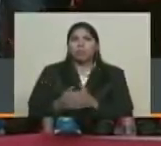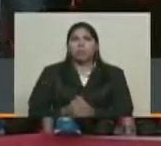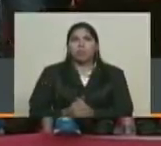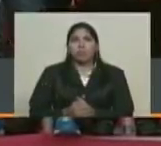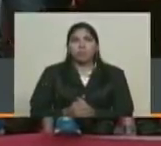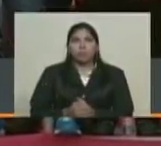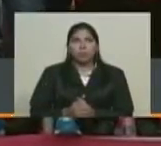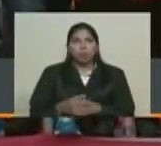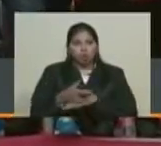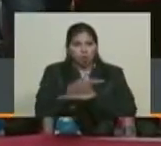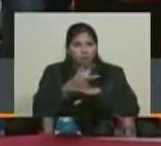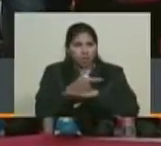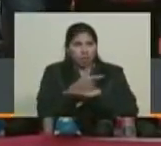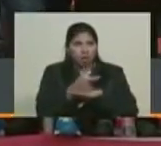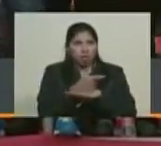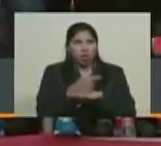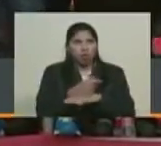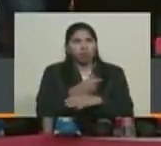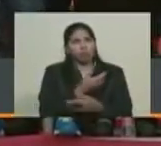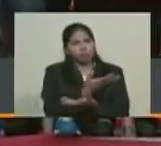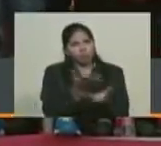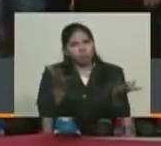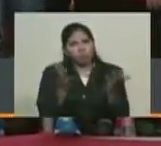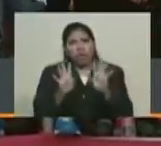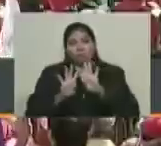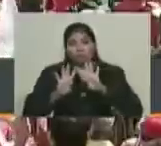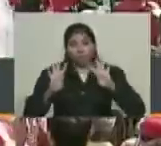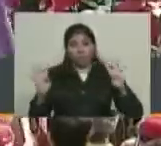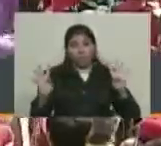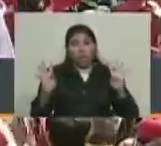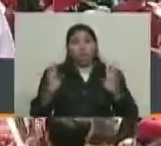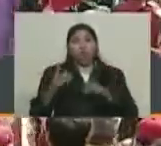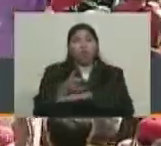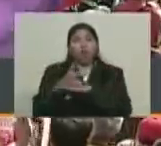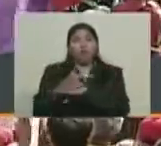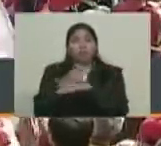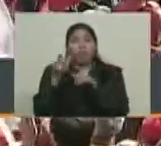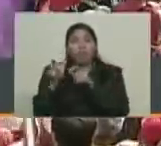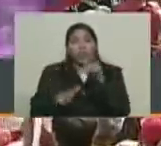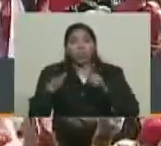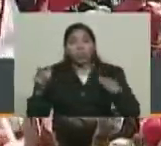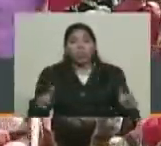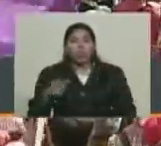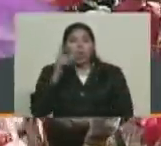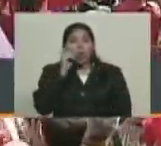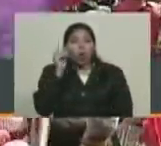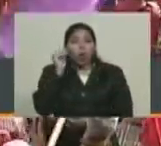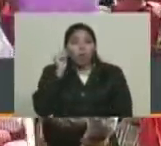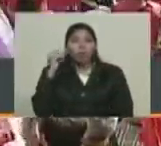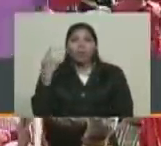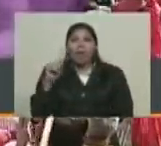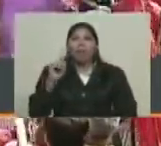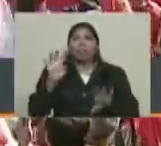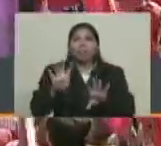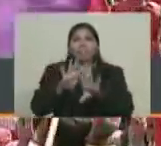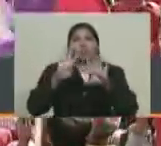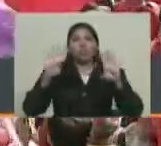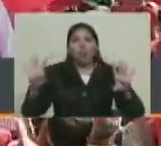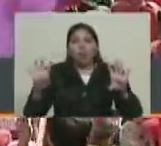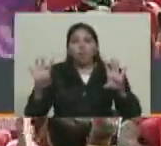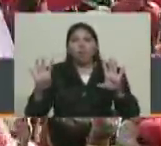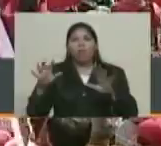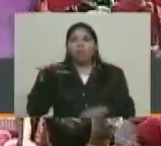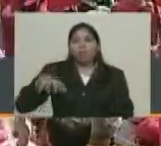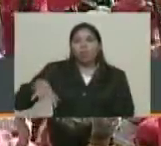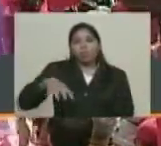camaradas gobernadores, vamos a darle un aplauso a los gobernadores y gobernadoras de los 19 estados gobernados por la